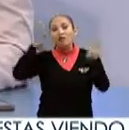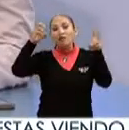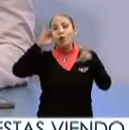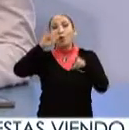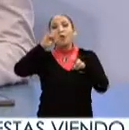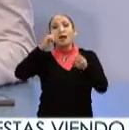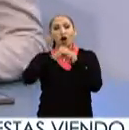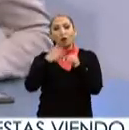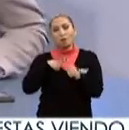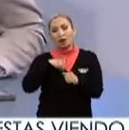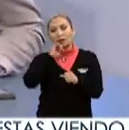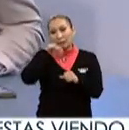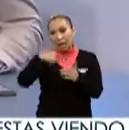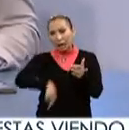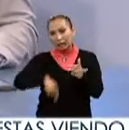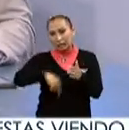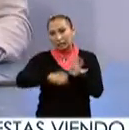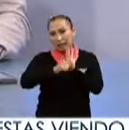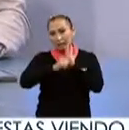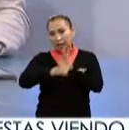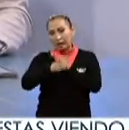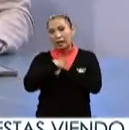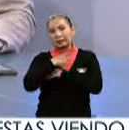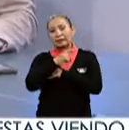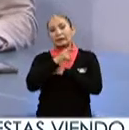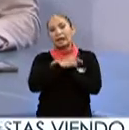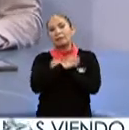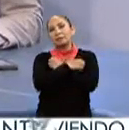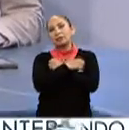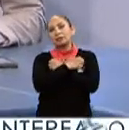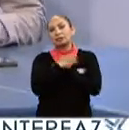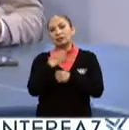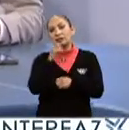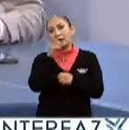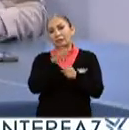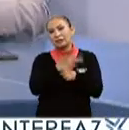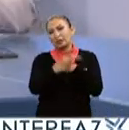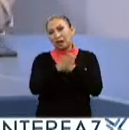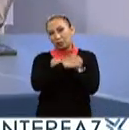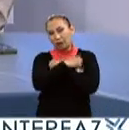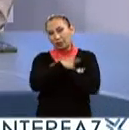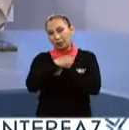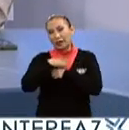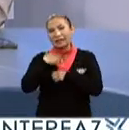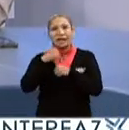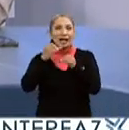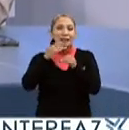Conmigo, que también se transmite por la señal de televisión educativa y la Agencia Informativa de Educación de México.